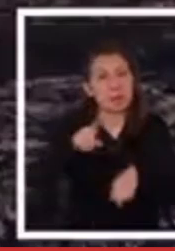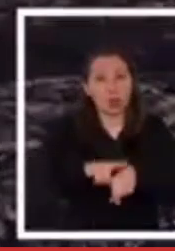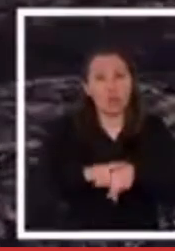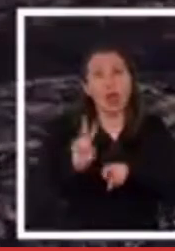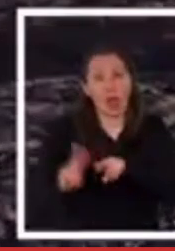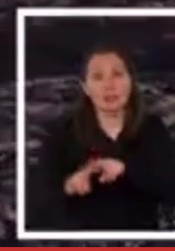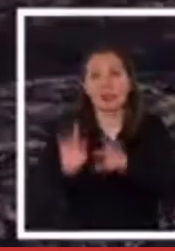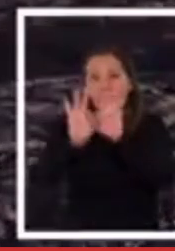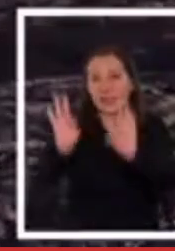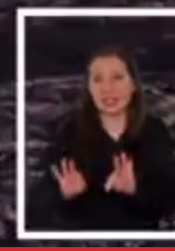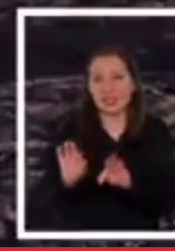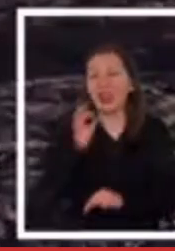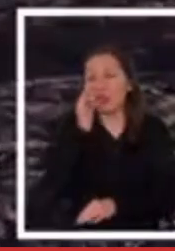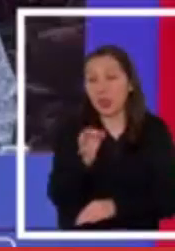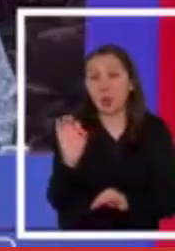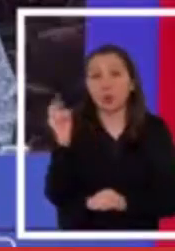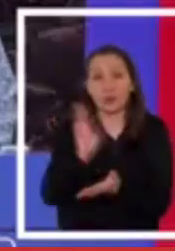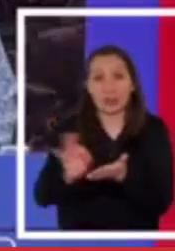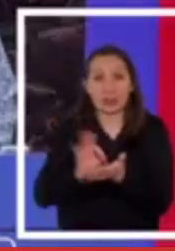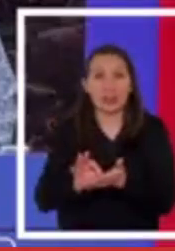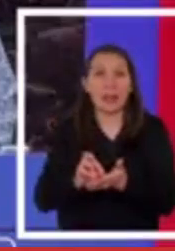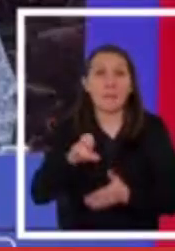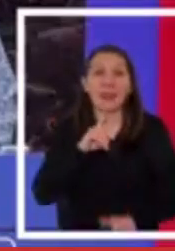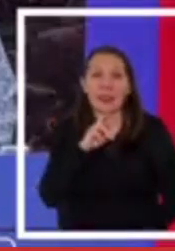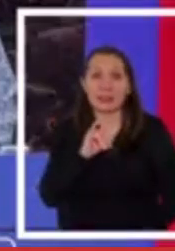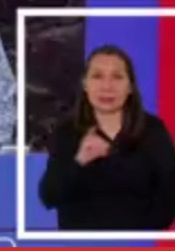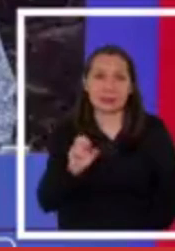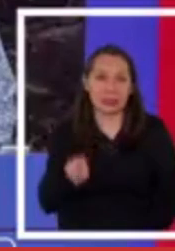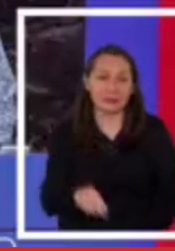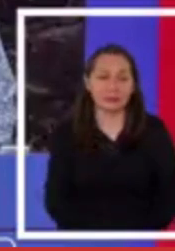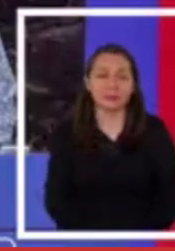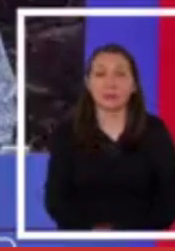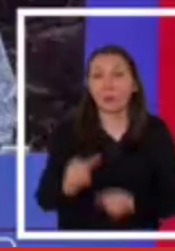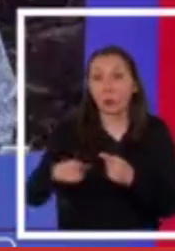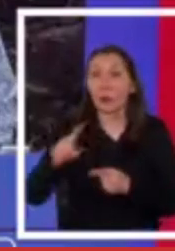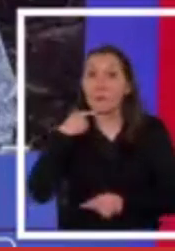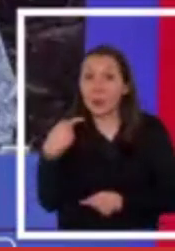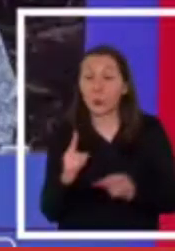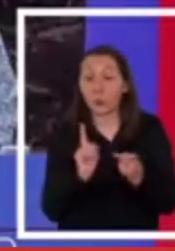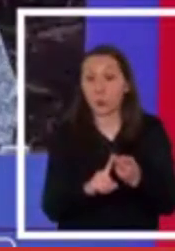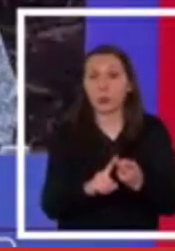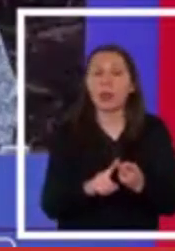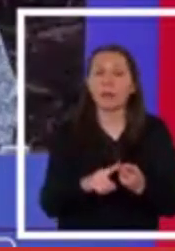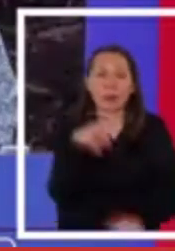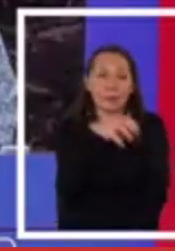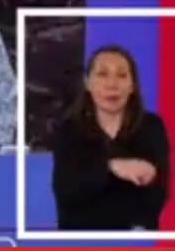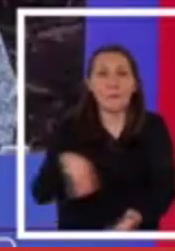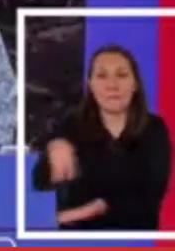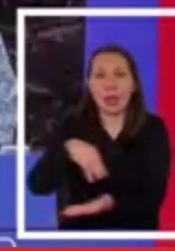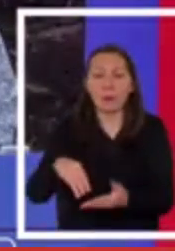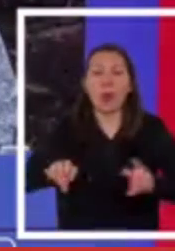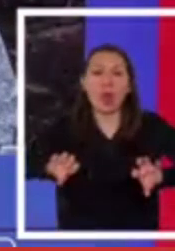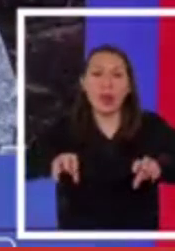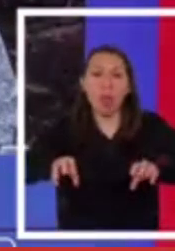su vez la ficha que explicó la subsecretaria javiera peterson la siguiente pregunta es de la región del maule con la